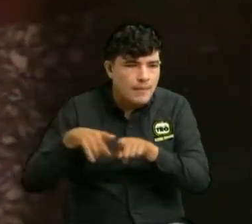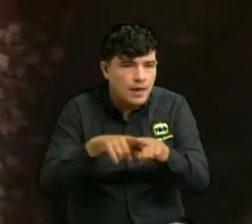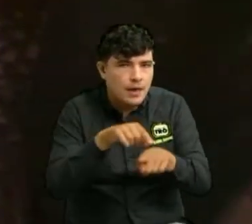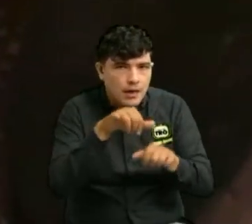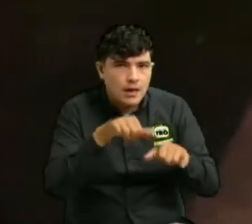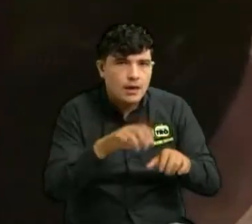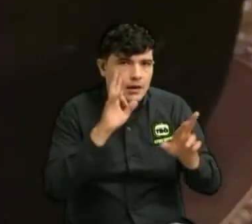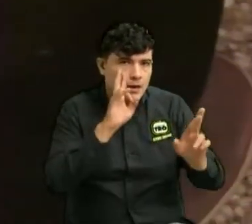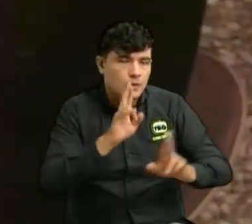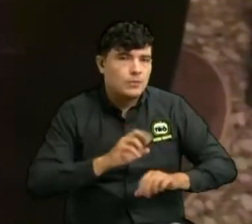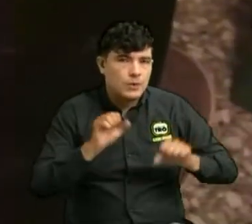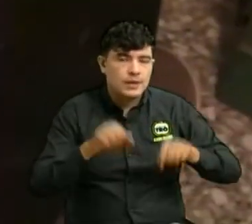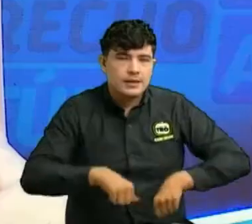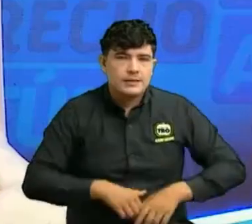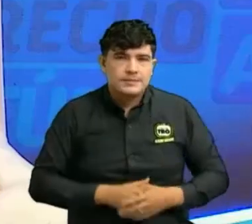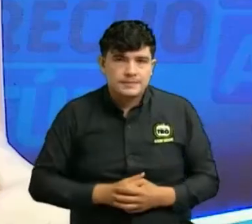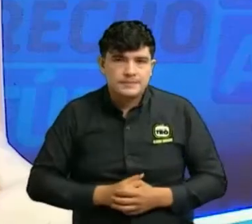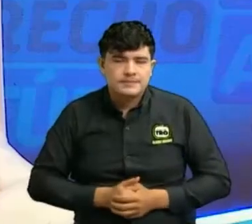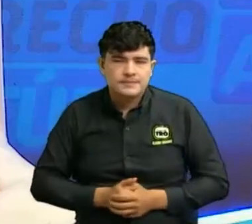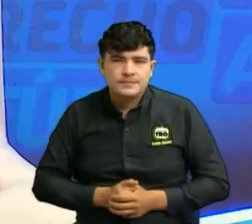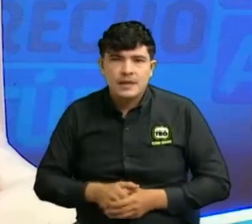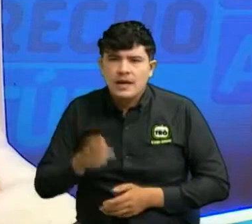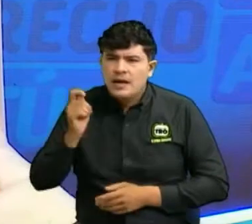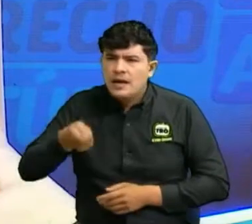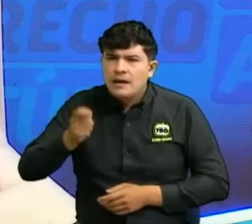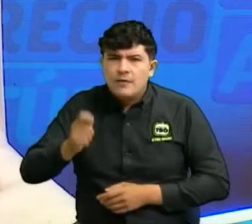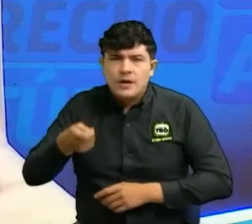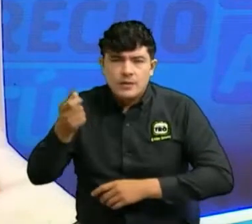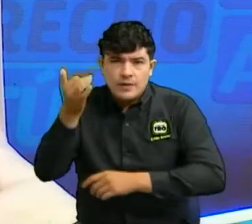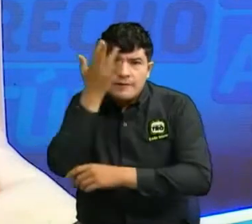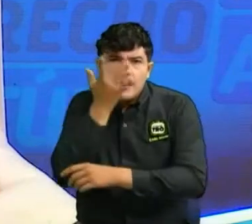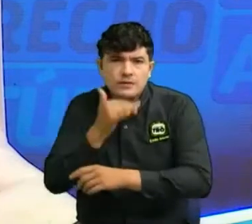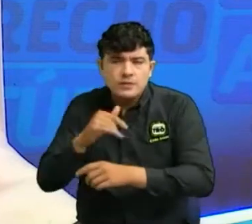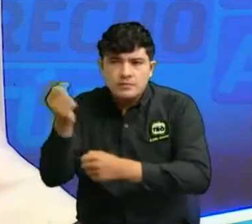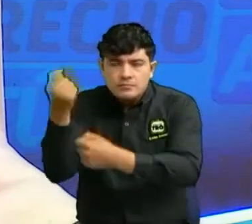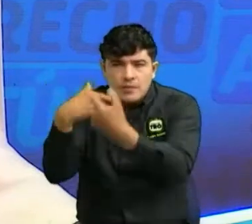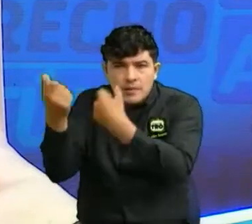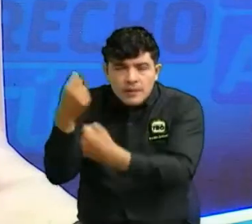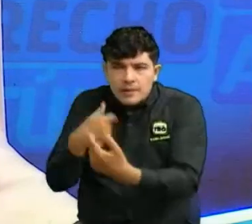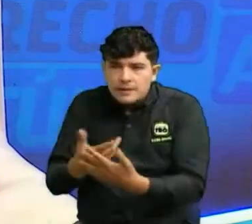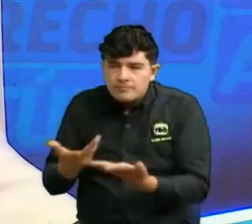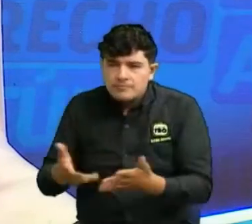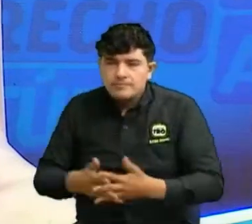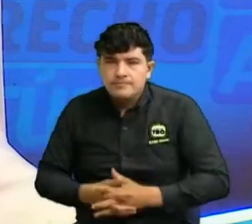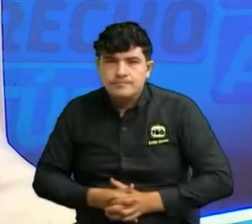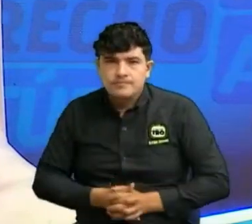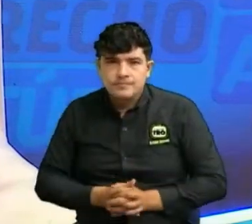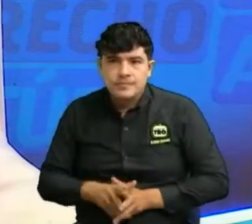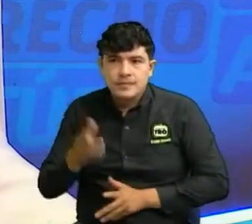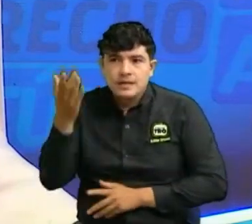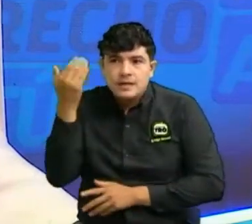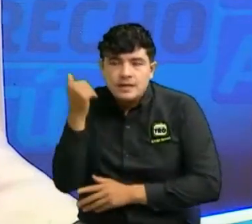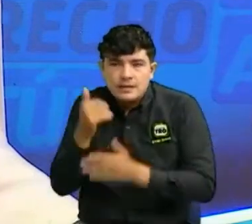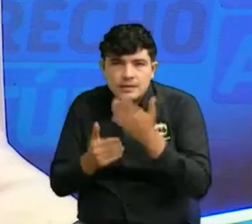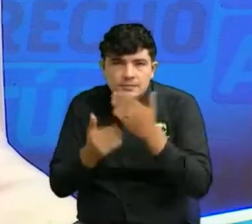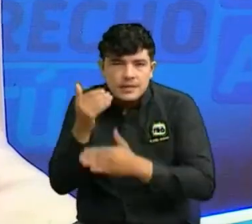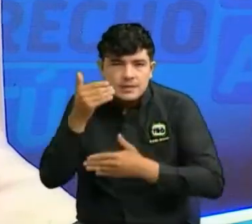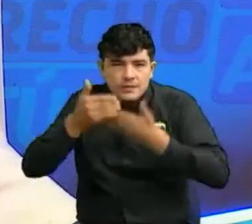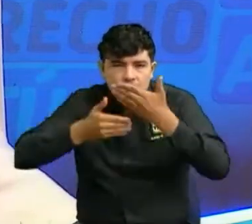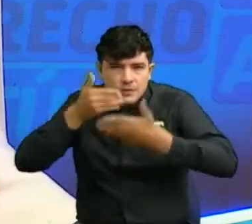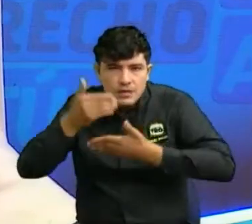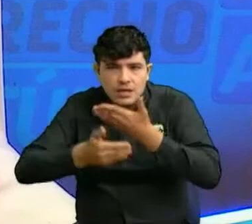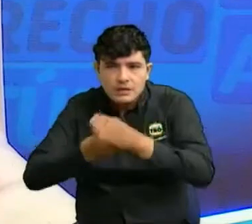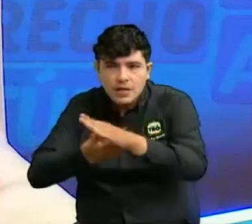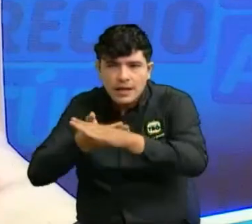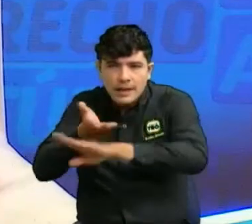hecho. Bueno, abogado, nos preguntan a través de Facebook también, cuando se inicia este proceso de solicitud de